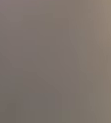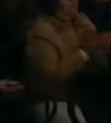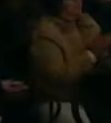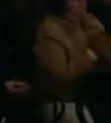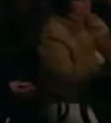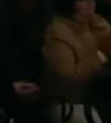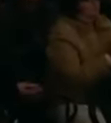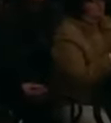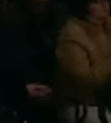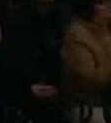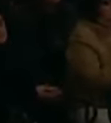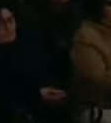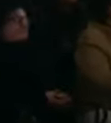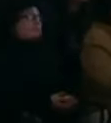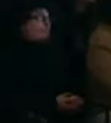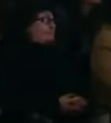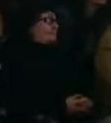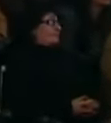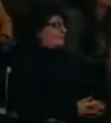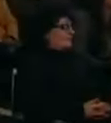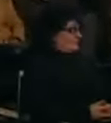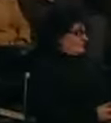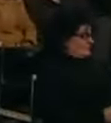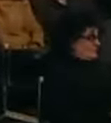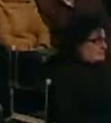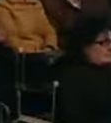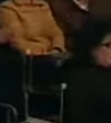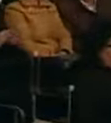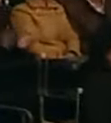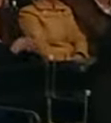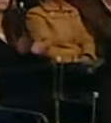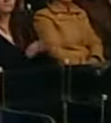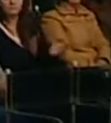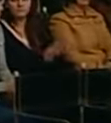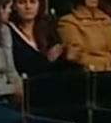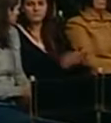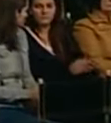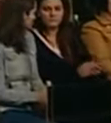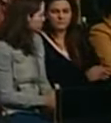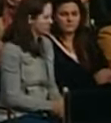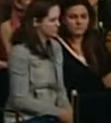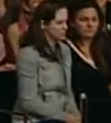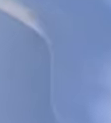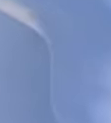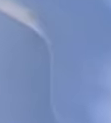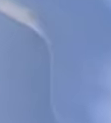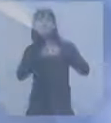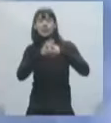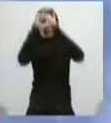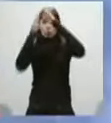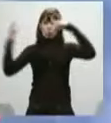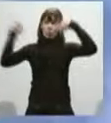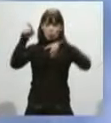Sairum, representando a Miss y Mr. Tinser Tenerife con esa fantasía titulada Entra en mi